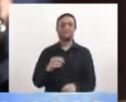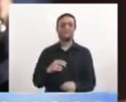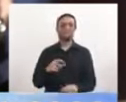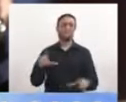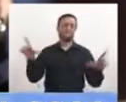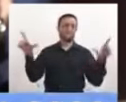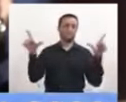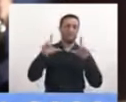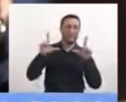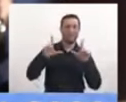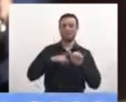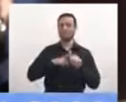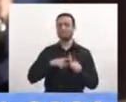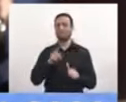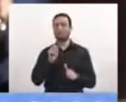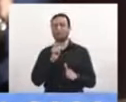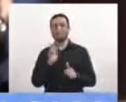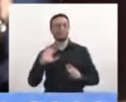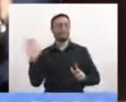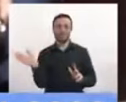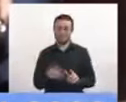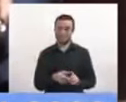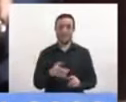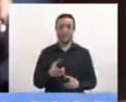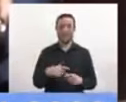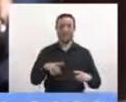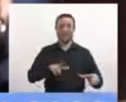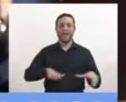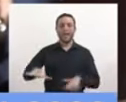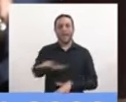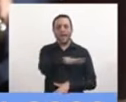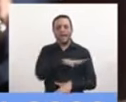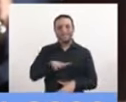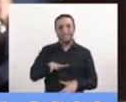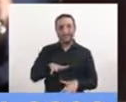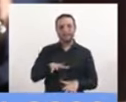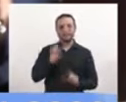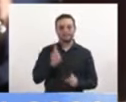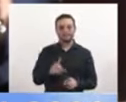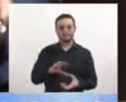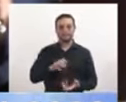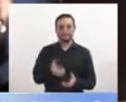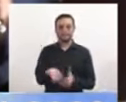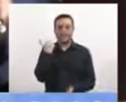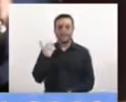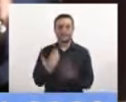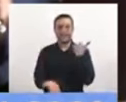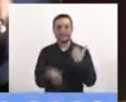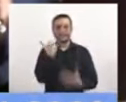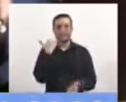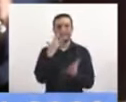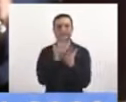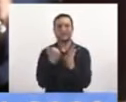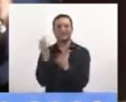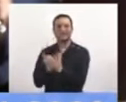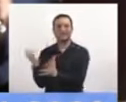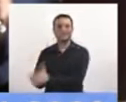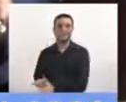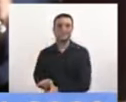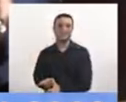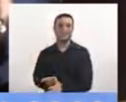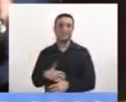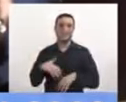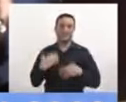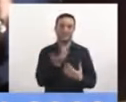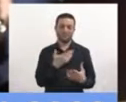funcionarios. Así es como se va yendo pedacito a pedacito el Estado. Y es bajo esa óptica que quiero enmarcar